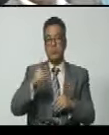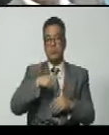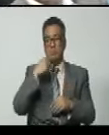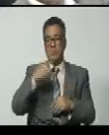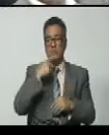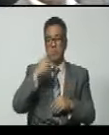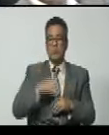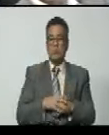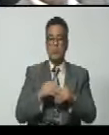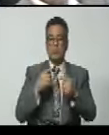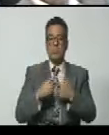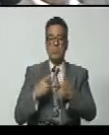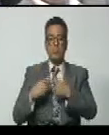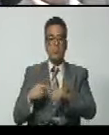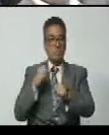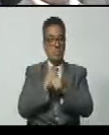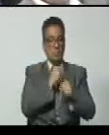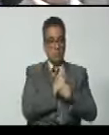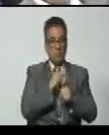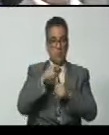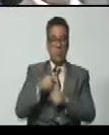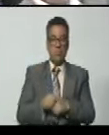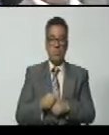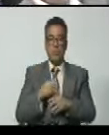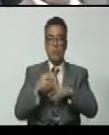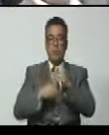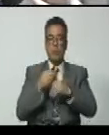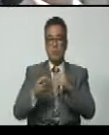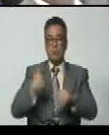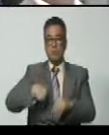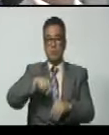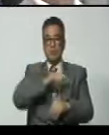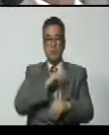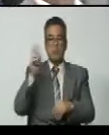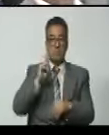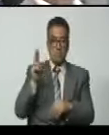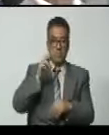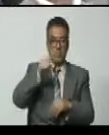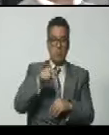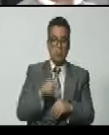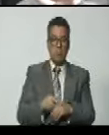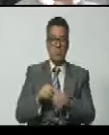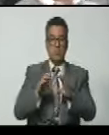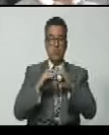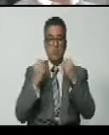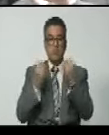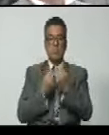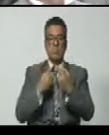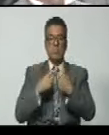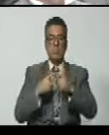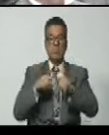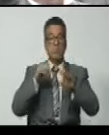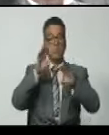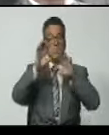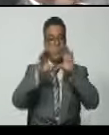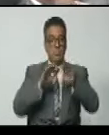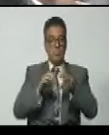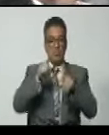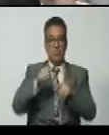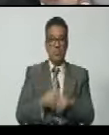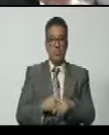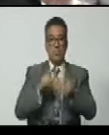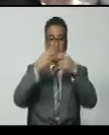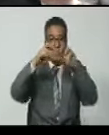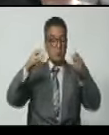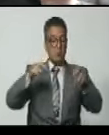políticas multilaterales que ha suscrito nuestra República con organismos multilaterales y los